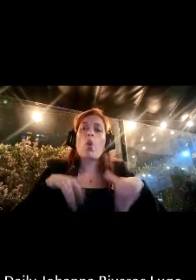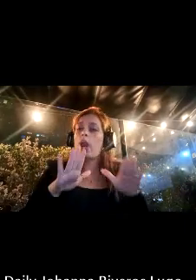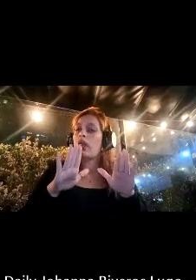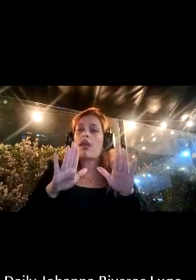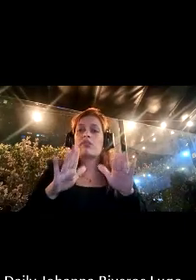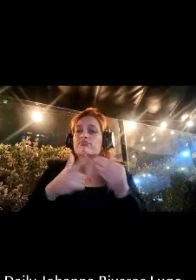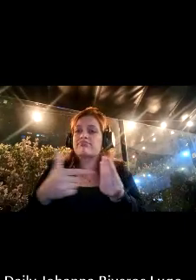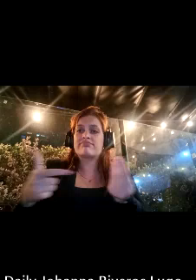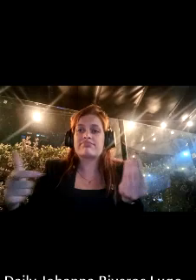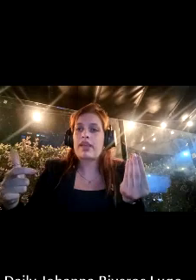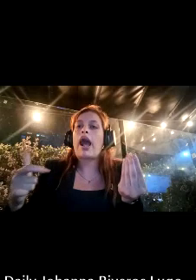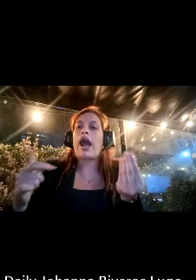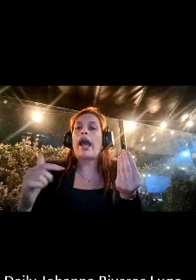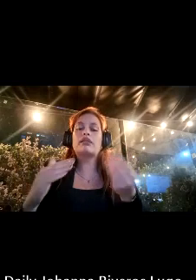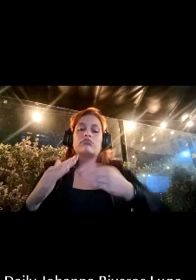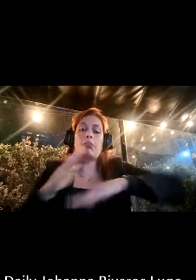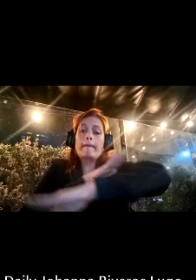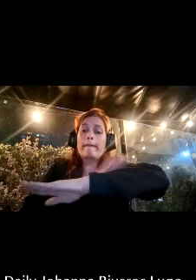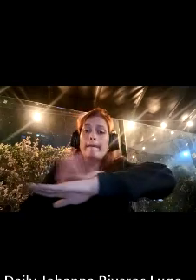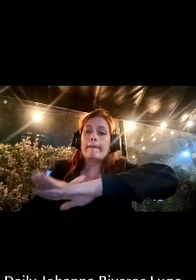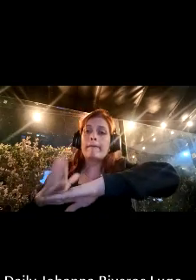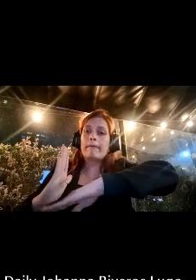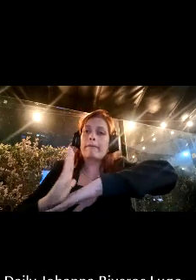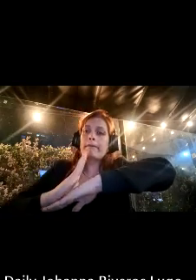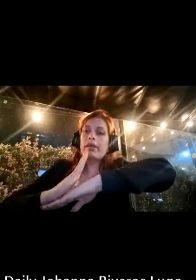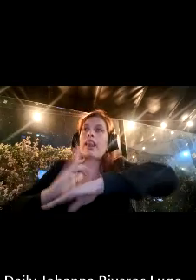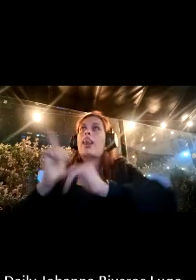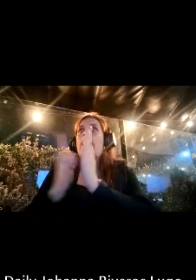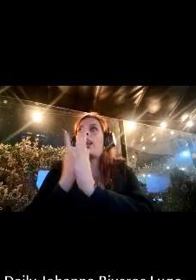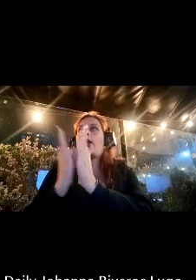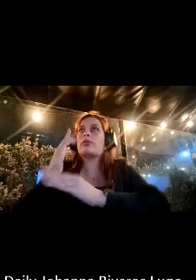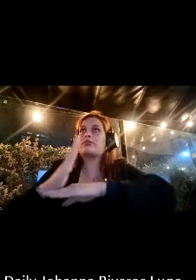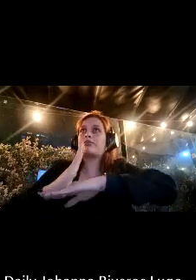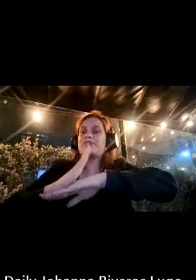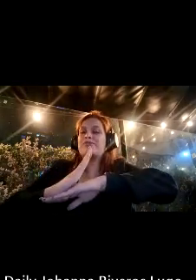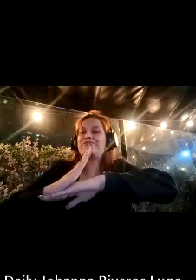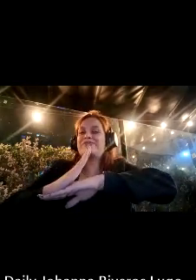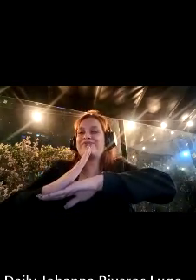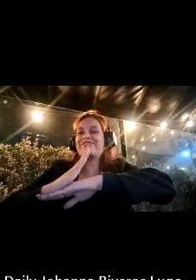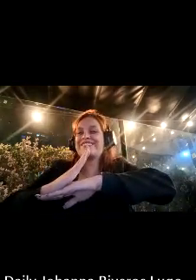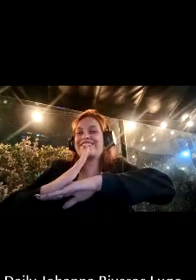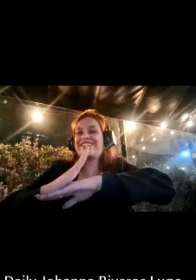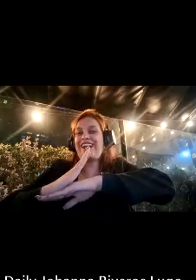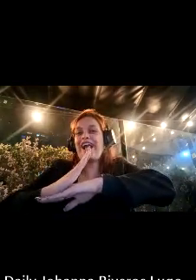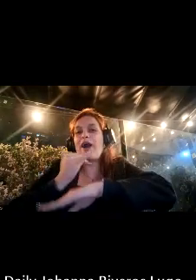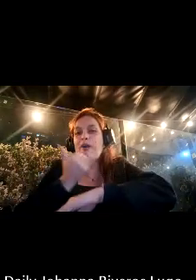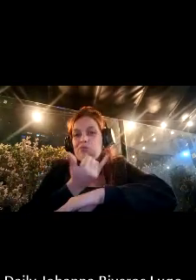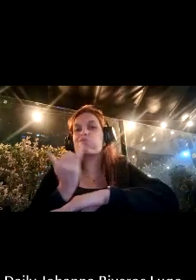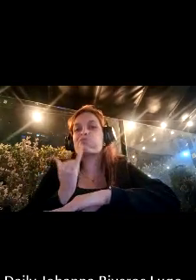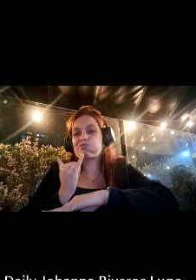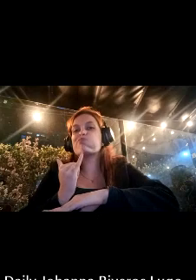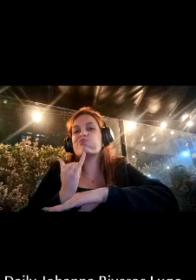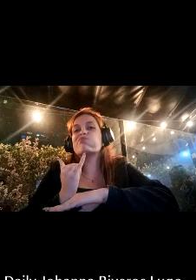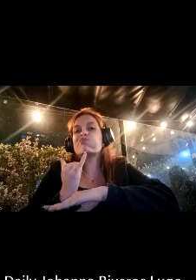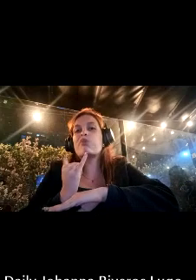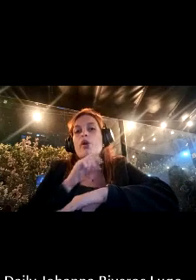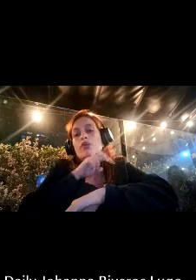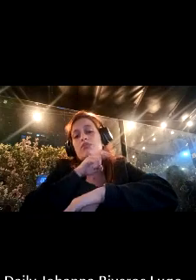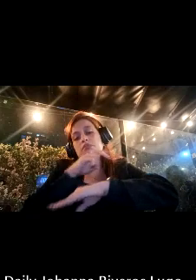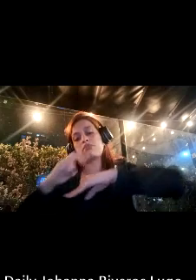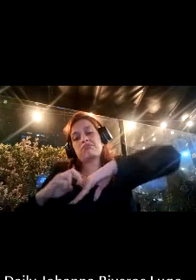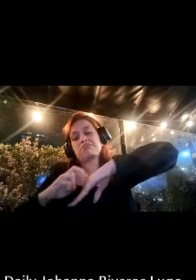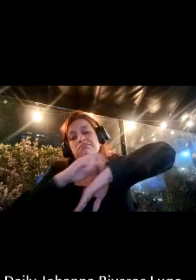elevar este extremo y así se conforma una rampa. Y pues tiene que ser